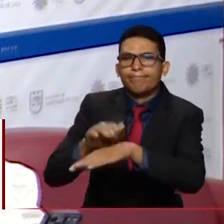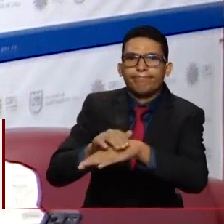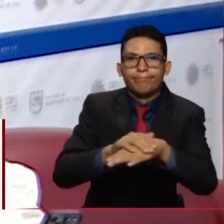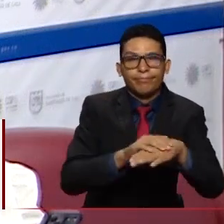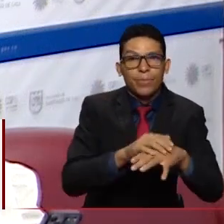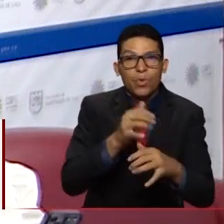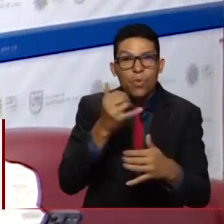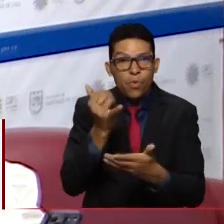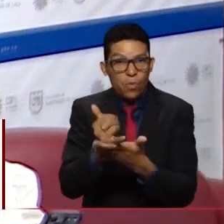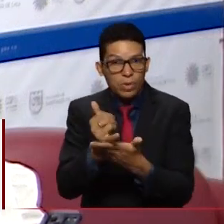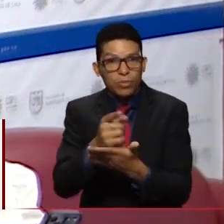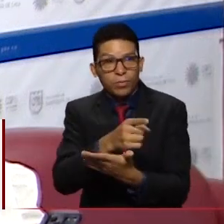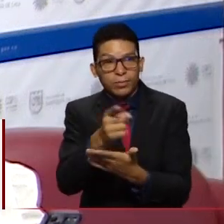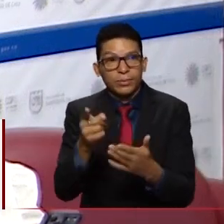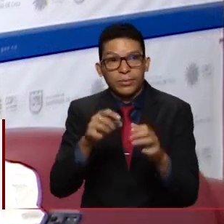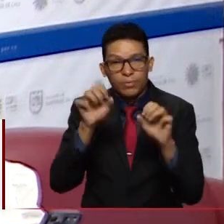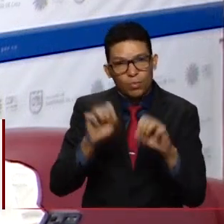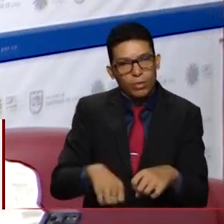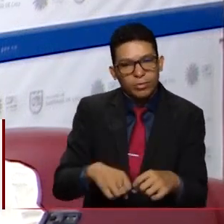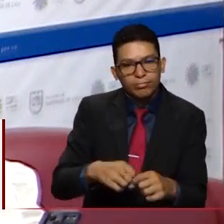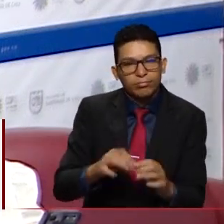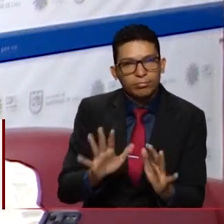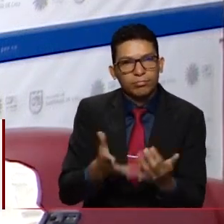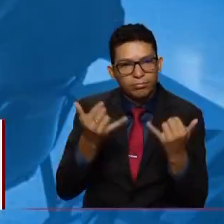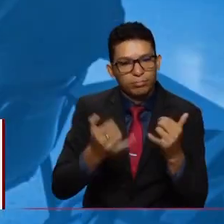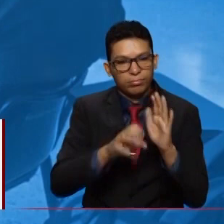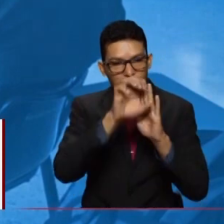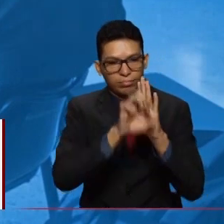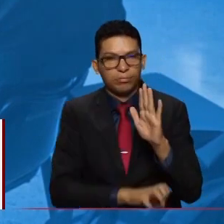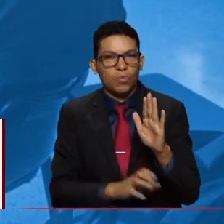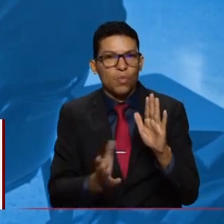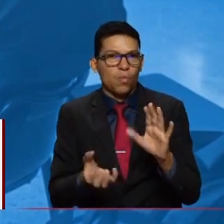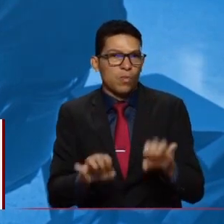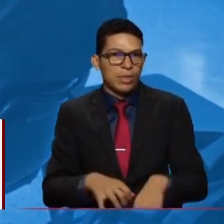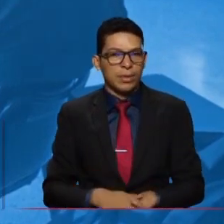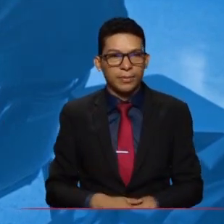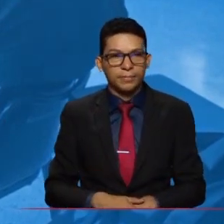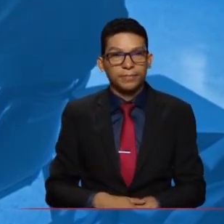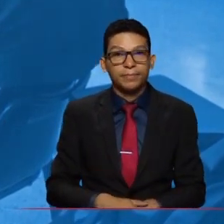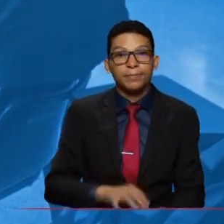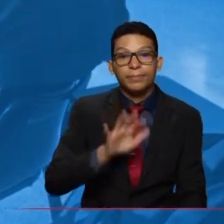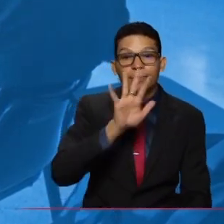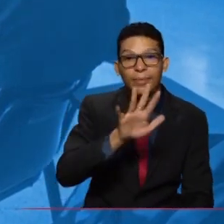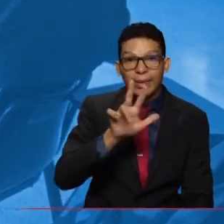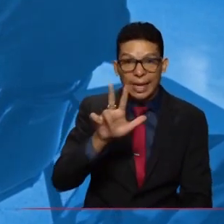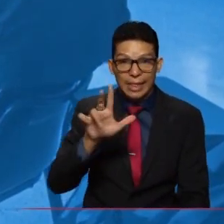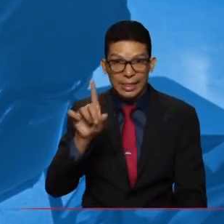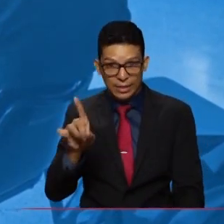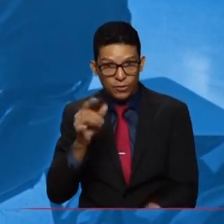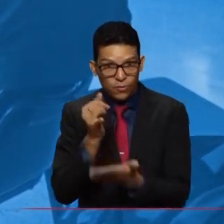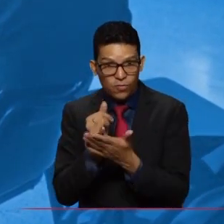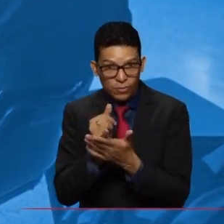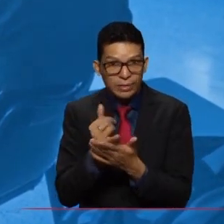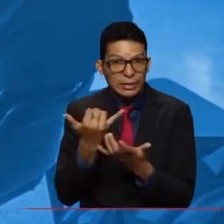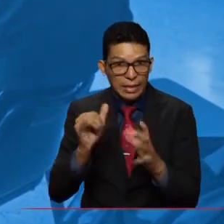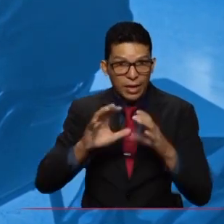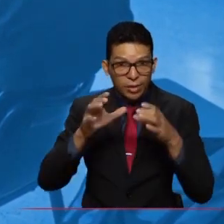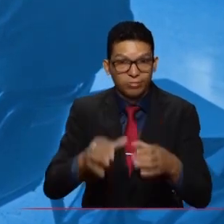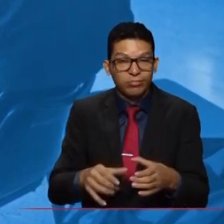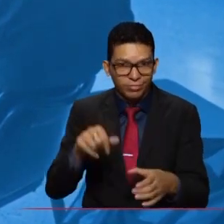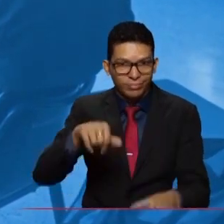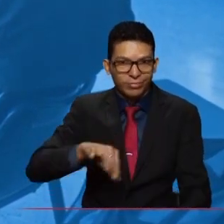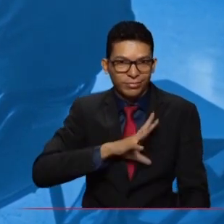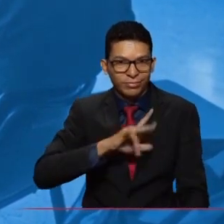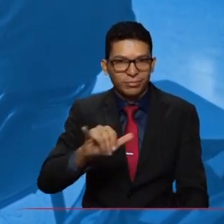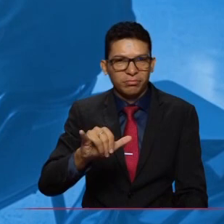las juntas y las aoac puedan tener esos estatutos actualizados de 531 juntas de acción comunal que existen en la capital